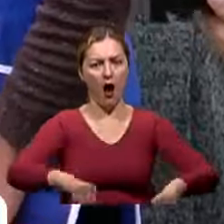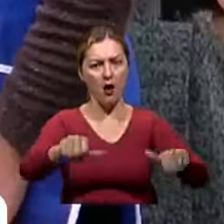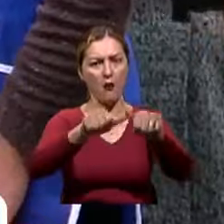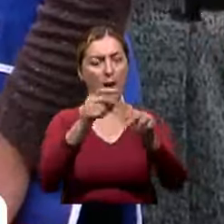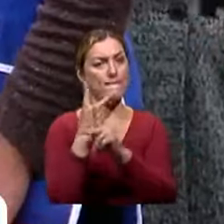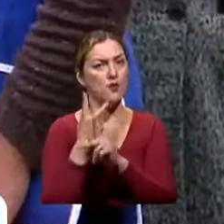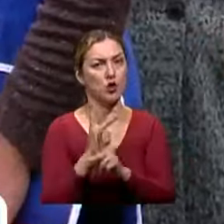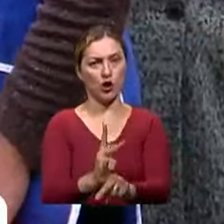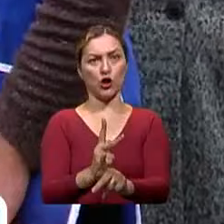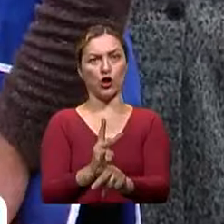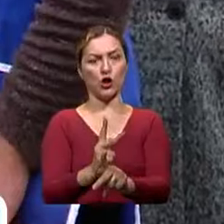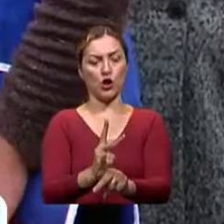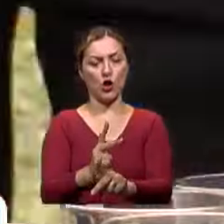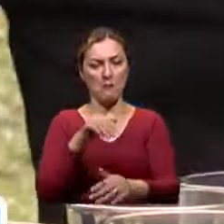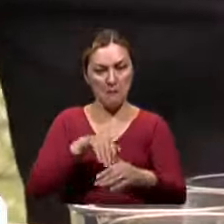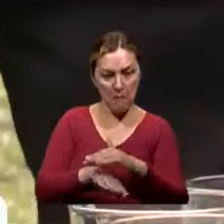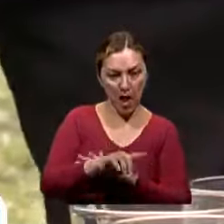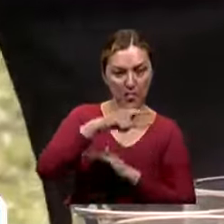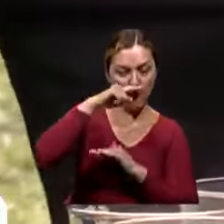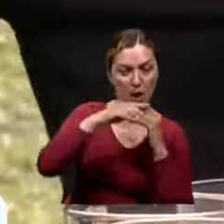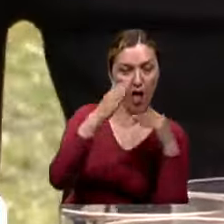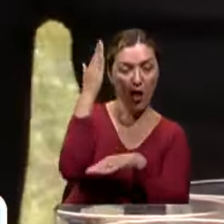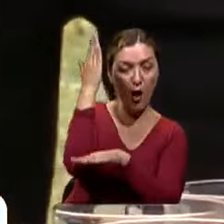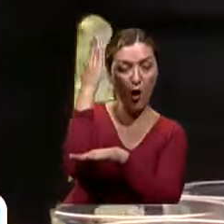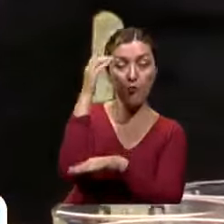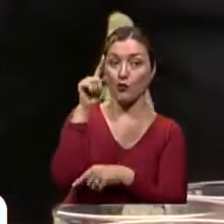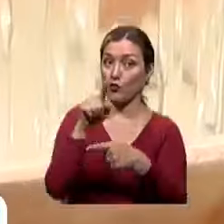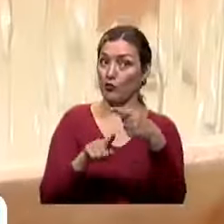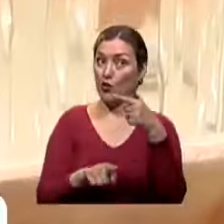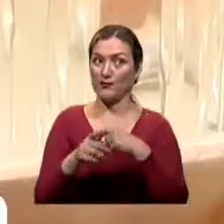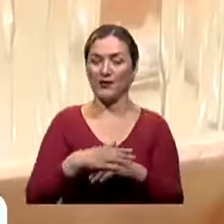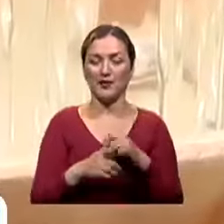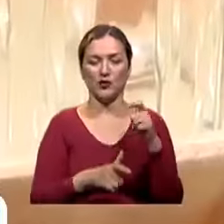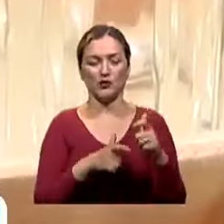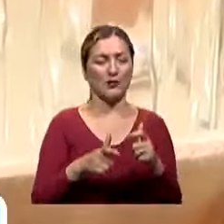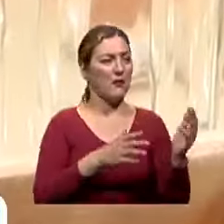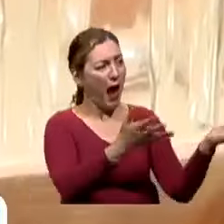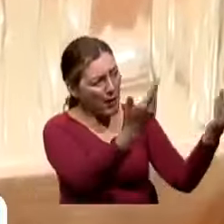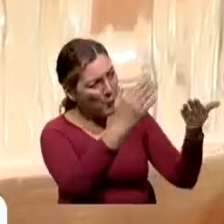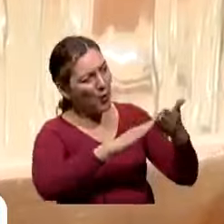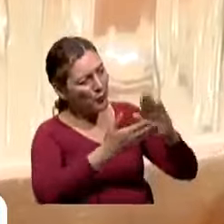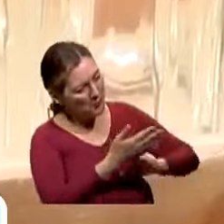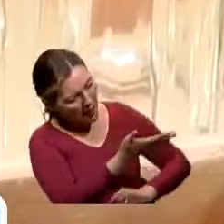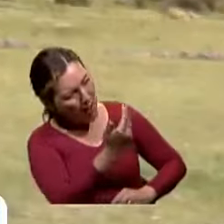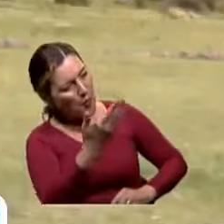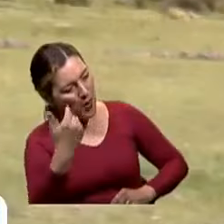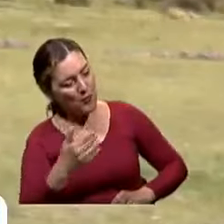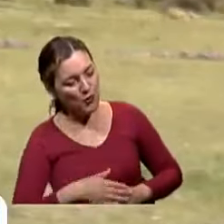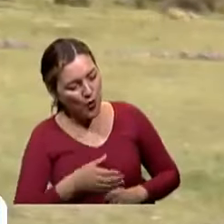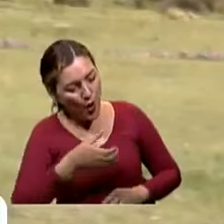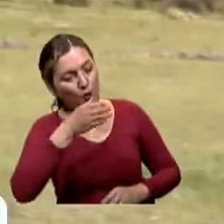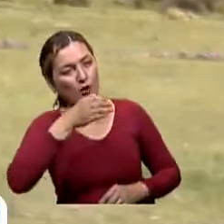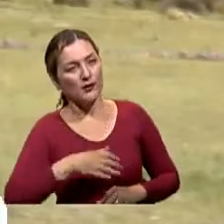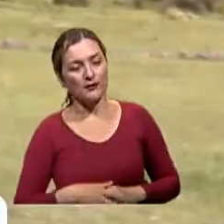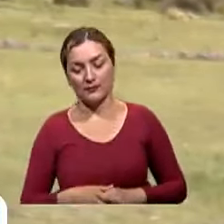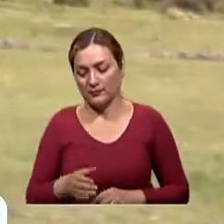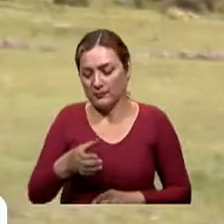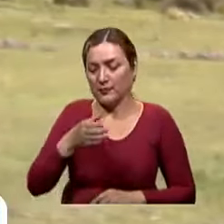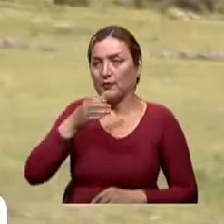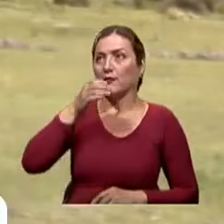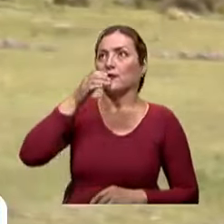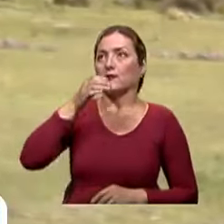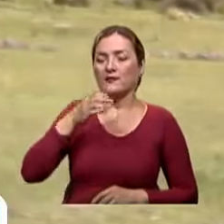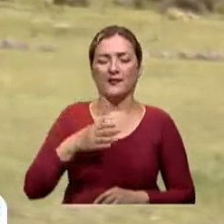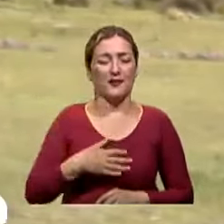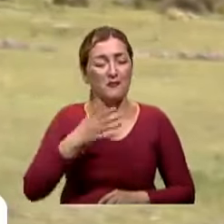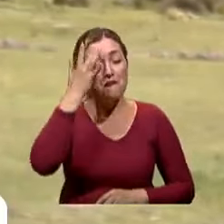Ahí, sus habitantes nos dieron la bienvenida con una agüita de zunfo. Aquí se dice que es buena para el mal de altura. Es una de las nuevas alternativas que